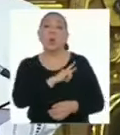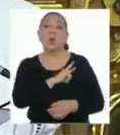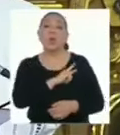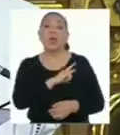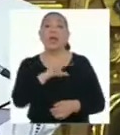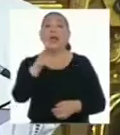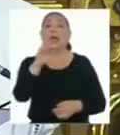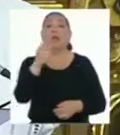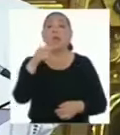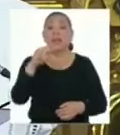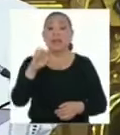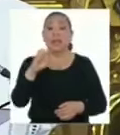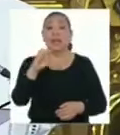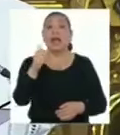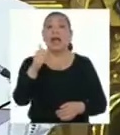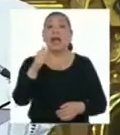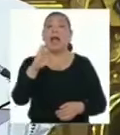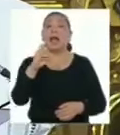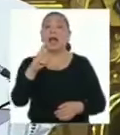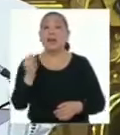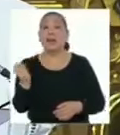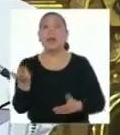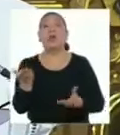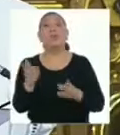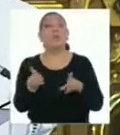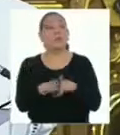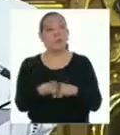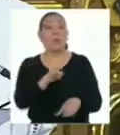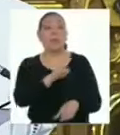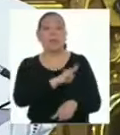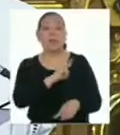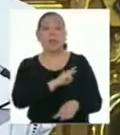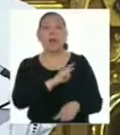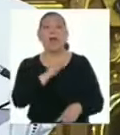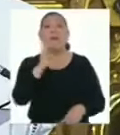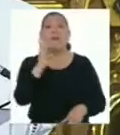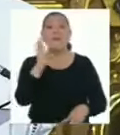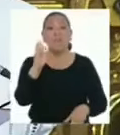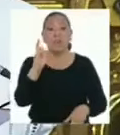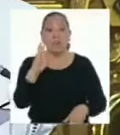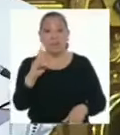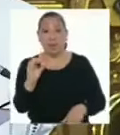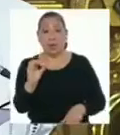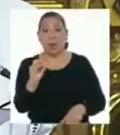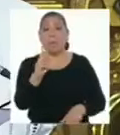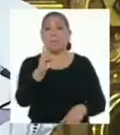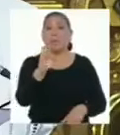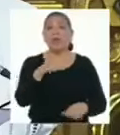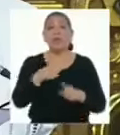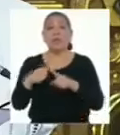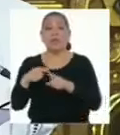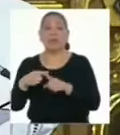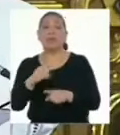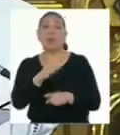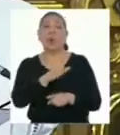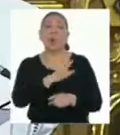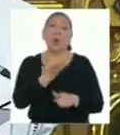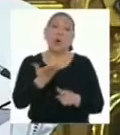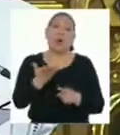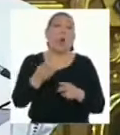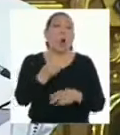Daniel Alcides Carrión, de la Universidad Federico Villarreal, y a todos los médicos del Hospital Rebagliati,